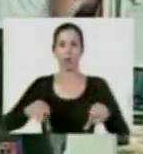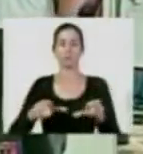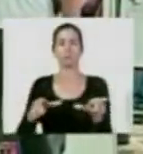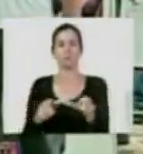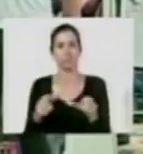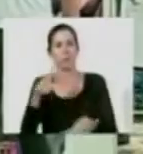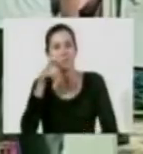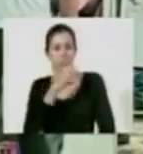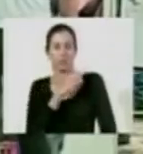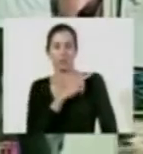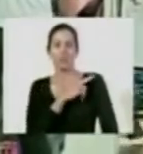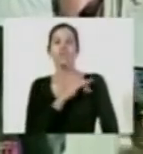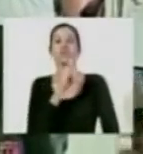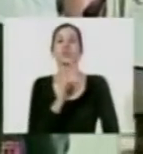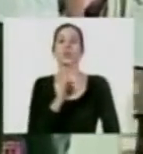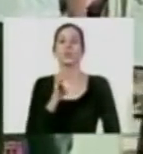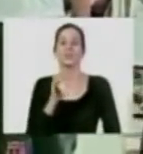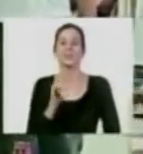por la SODI Lara,